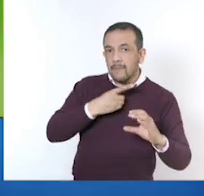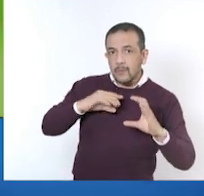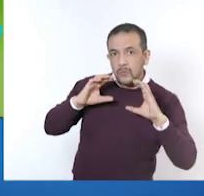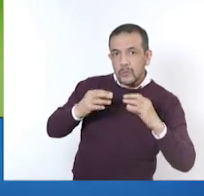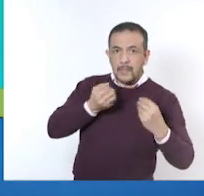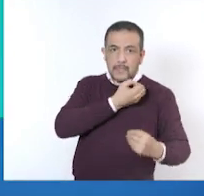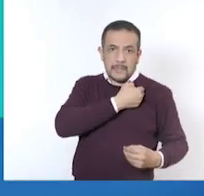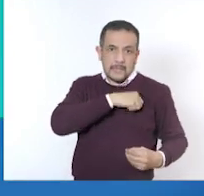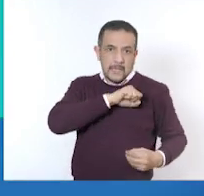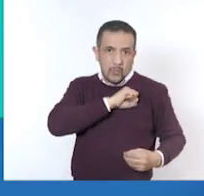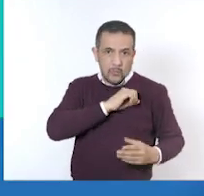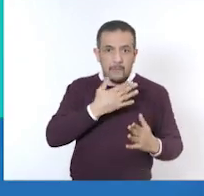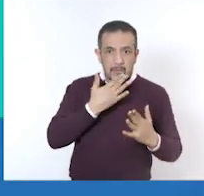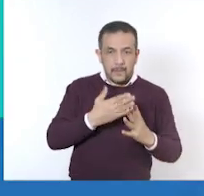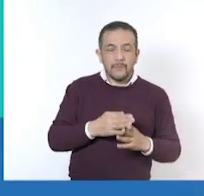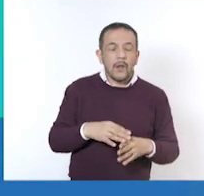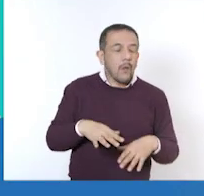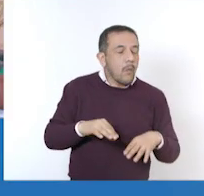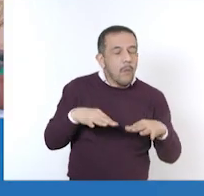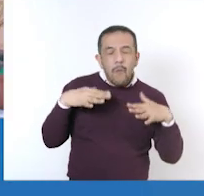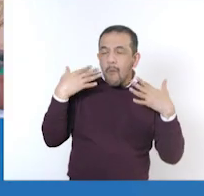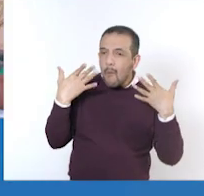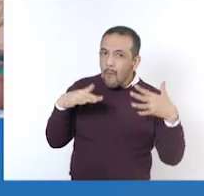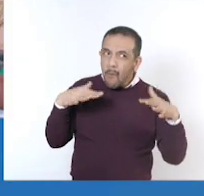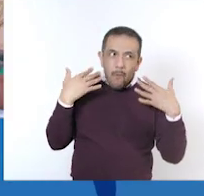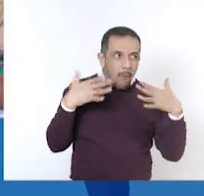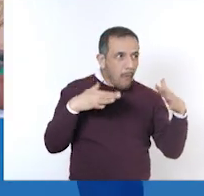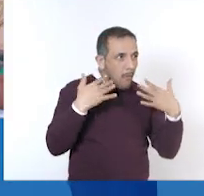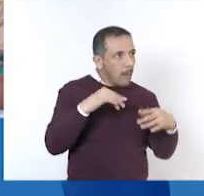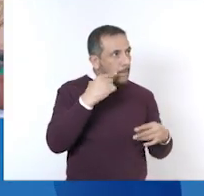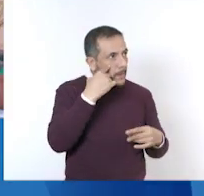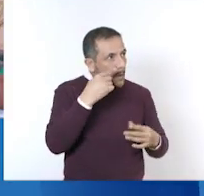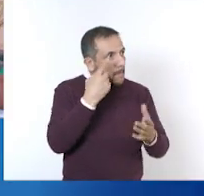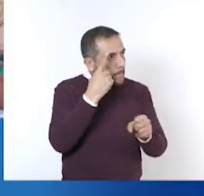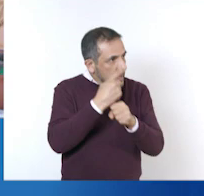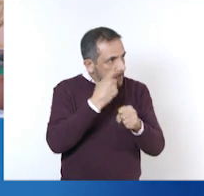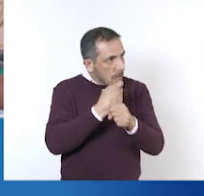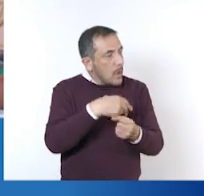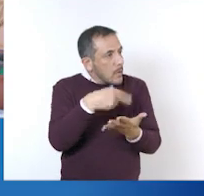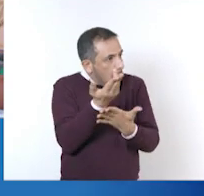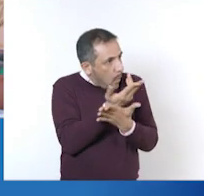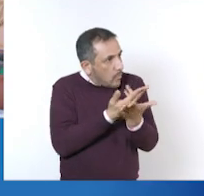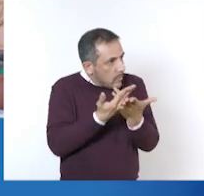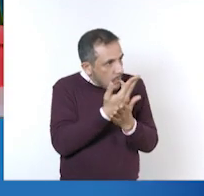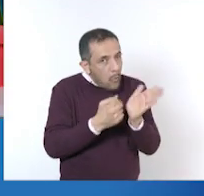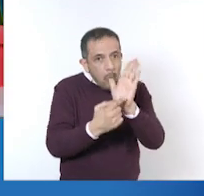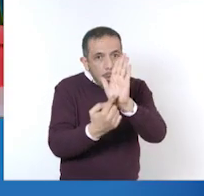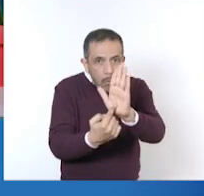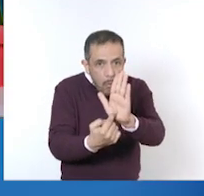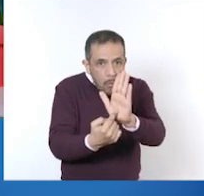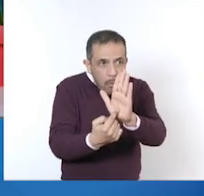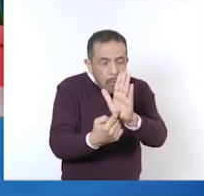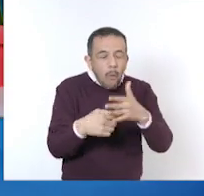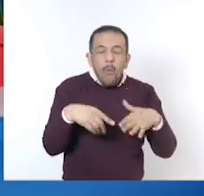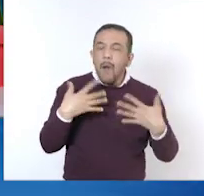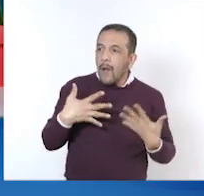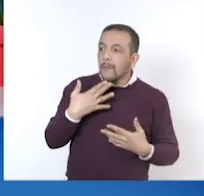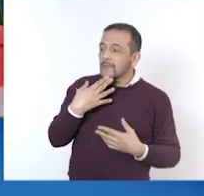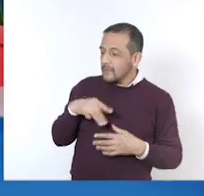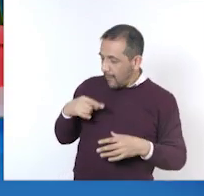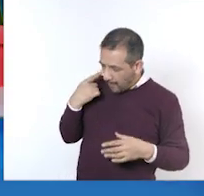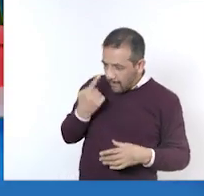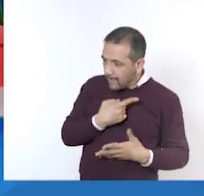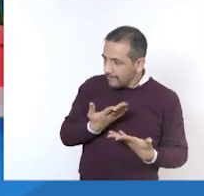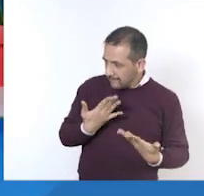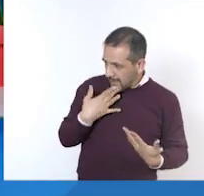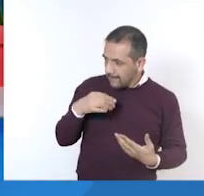cuidar la salud. ¡Guau de perro! ¿Vieron que primero hizo un dibujo? ¿Cómo ven? ¡Qué increíble!,